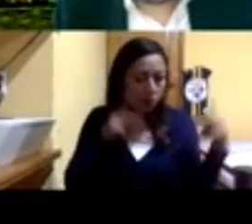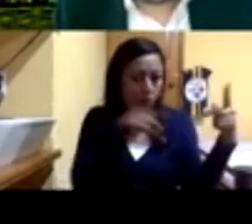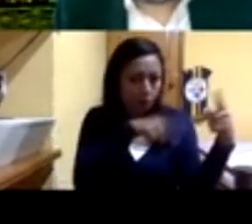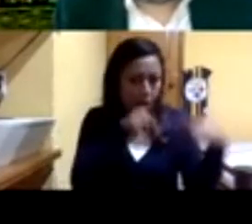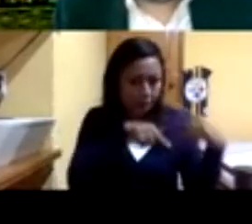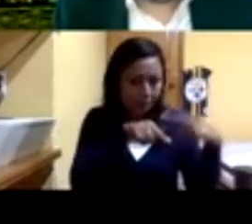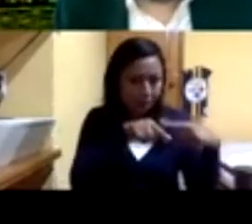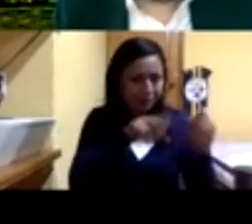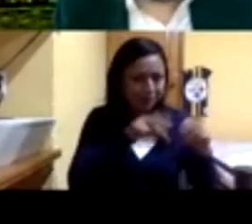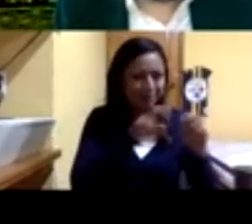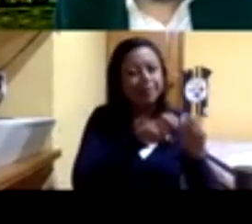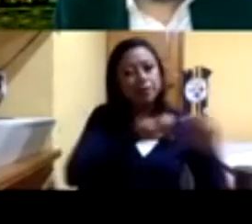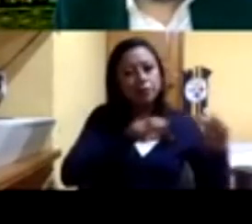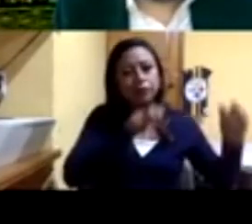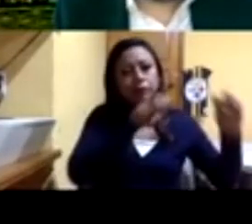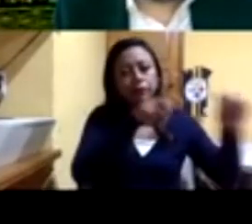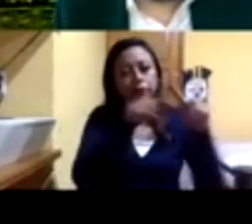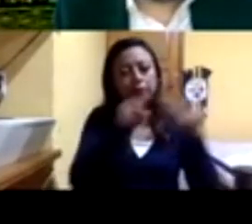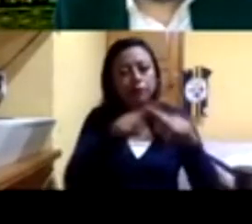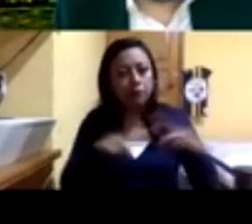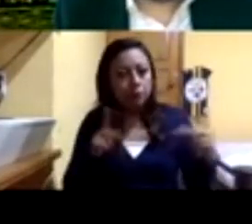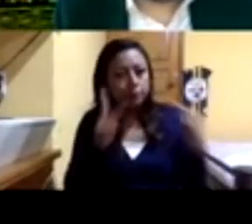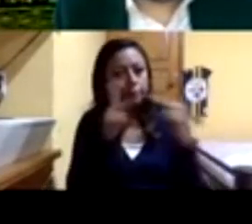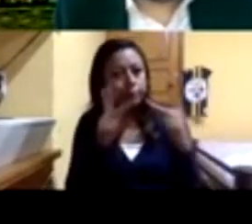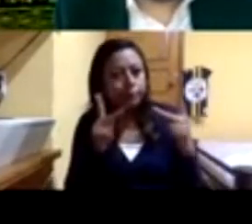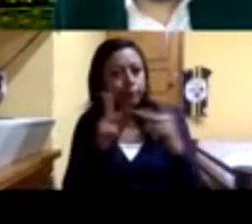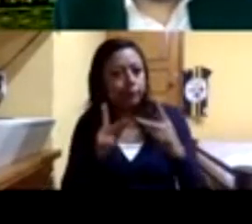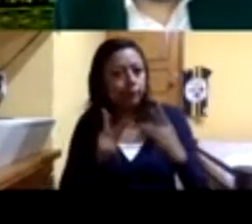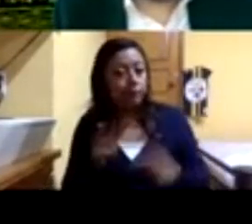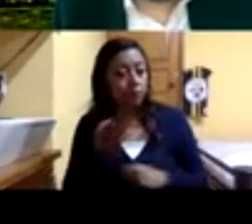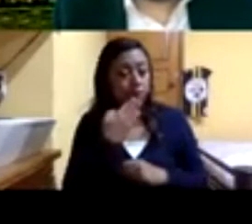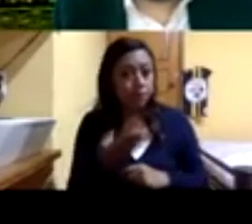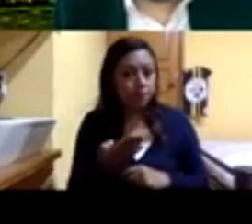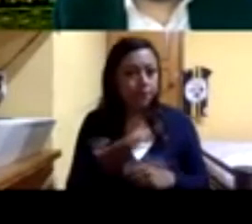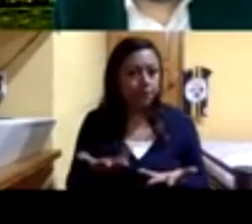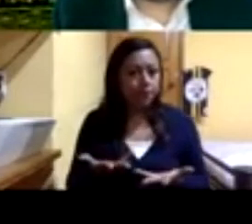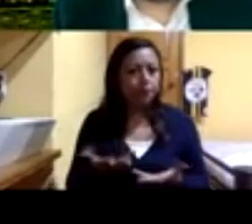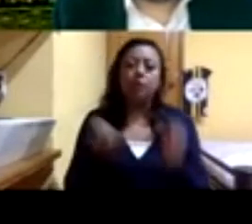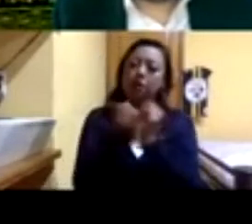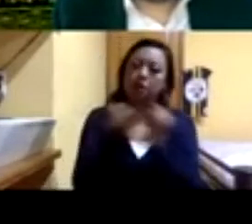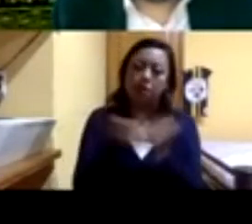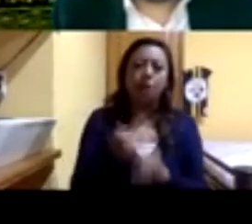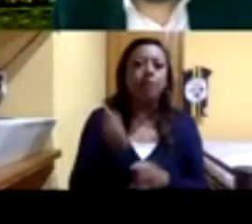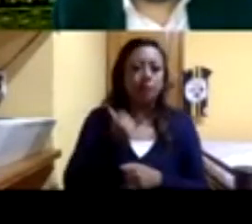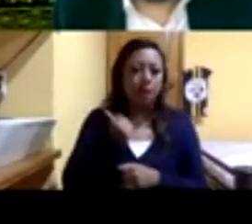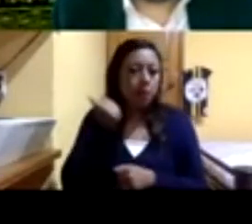contenidos de esta capacitación que hoy se nos brinda.